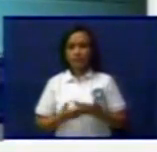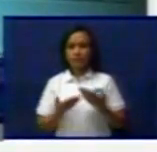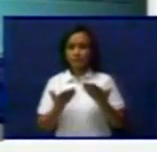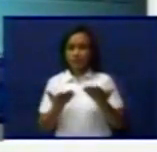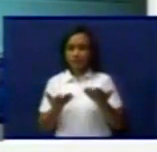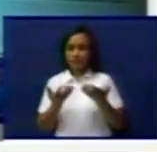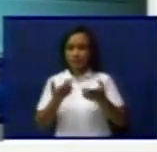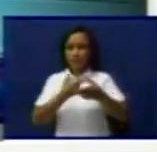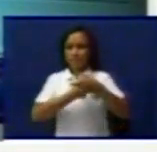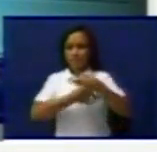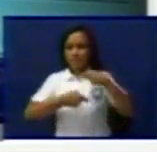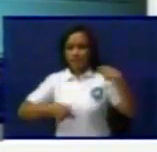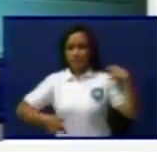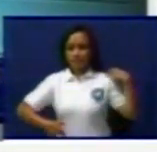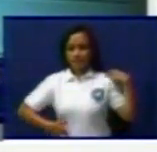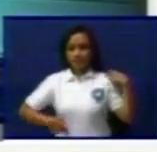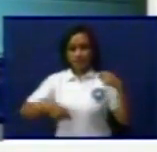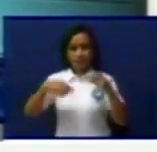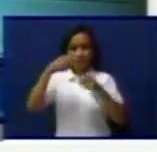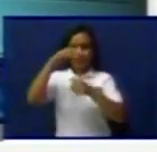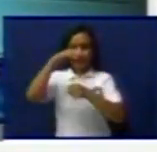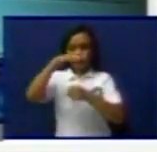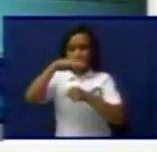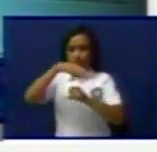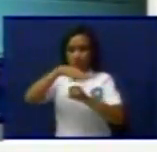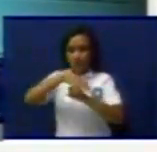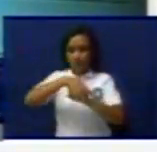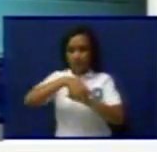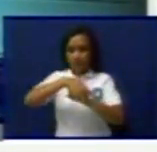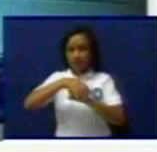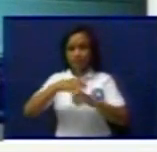Estimado señor presidente de la comisión,